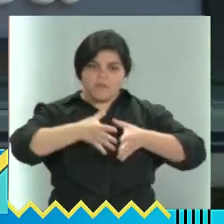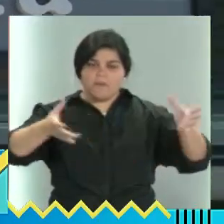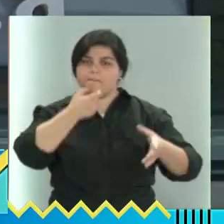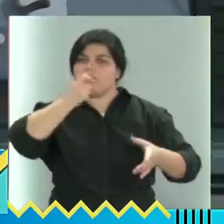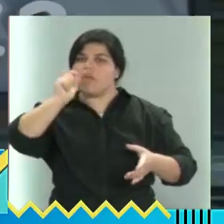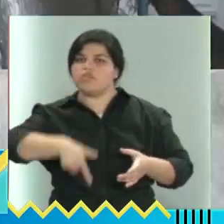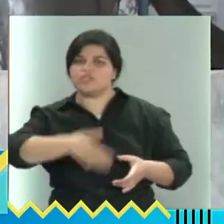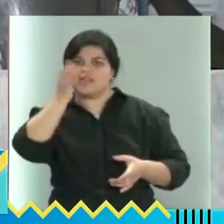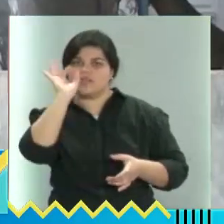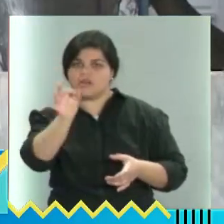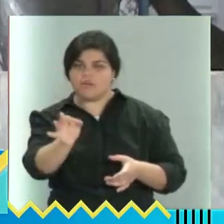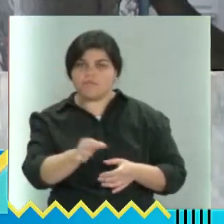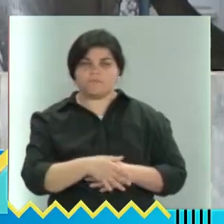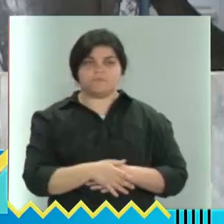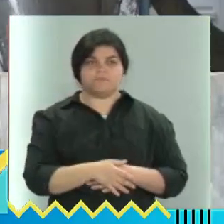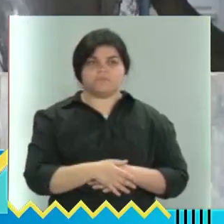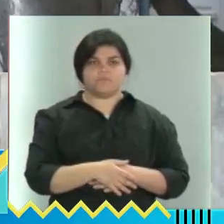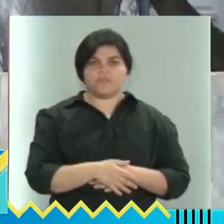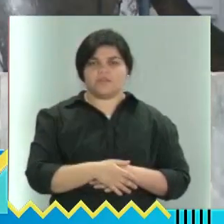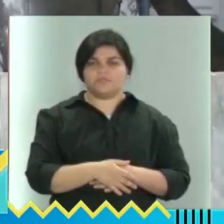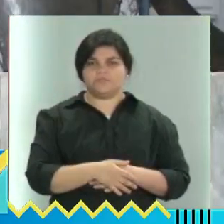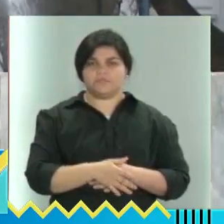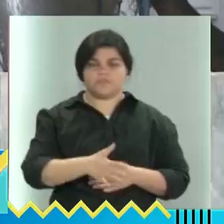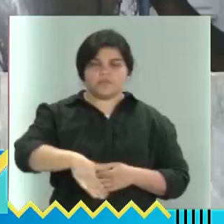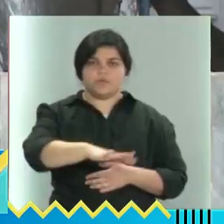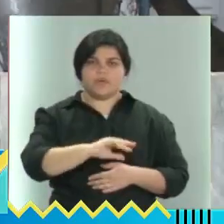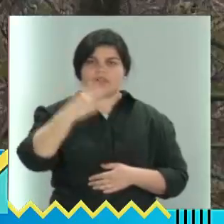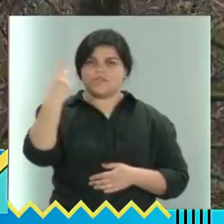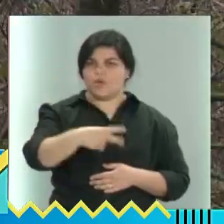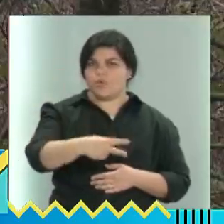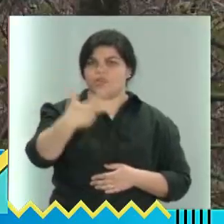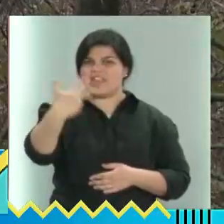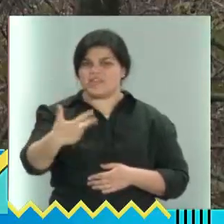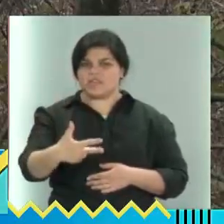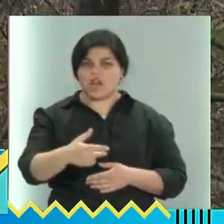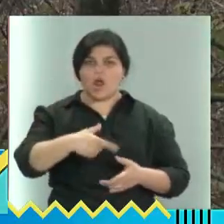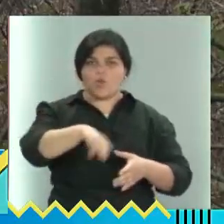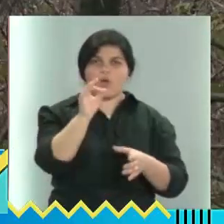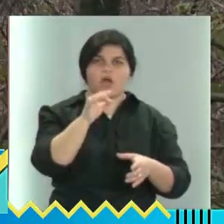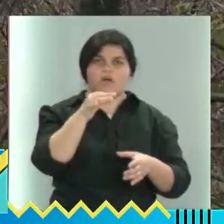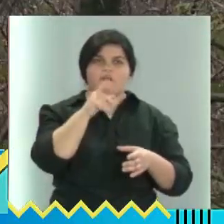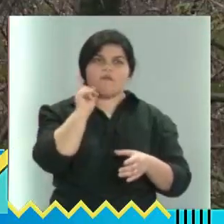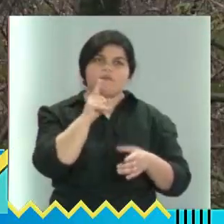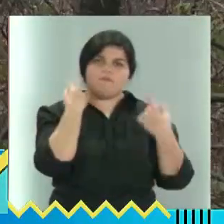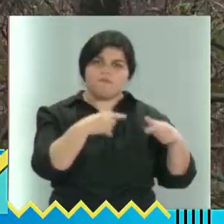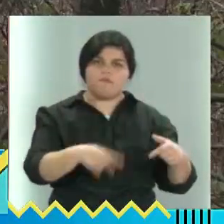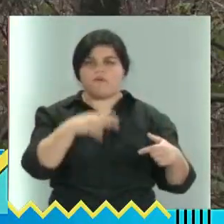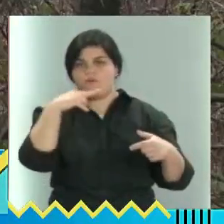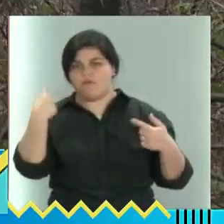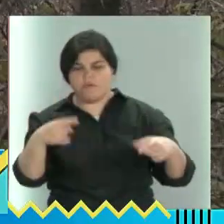tiene la segunda o tercera zona de hortalizas en el país, que es la zona